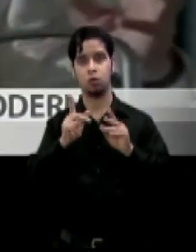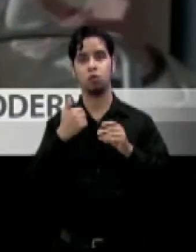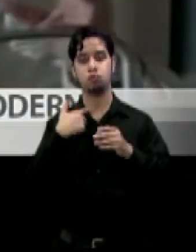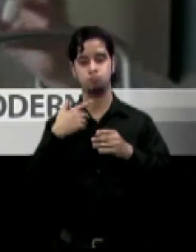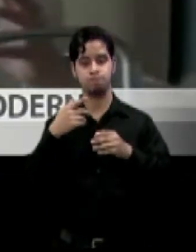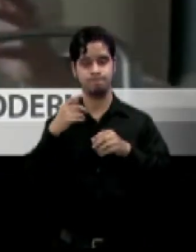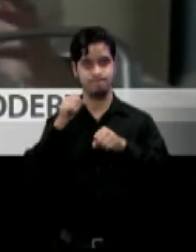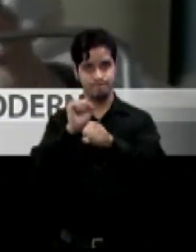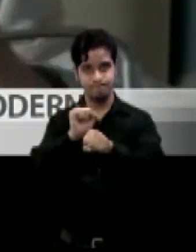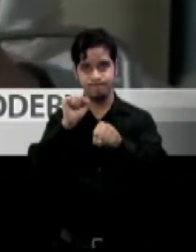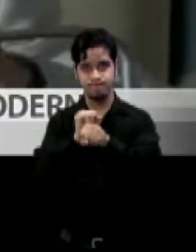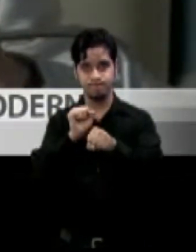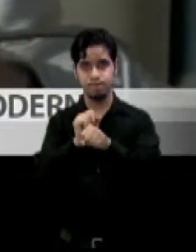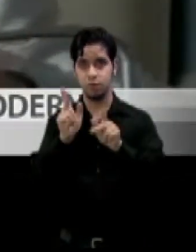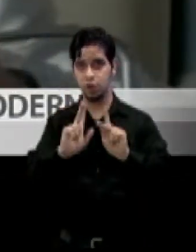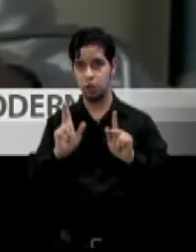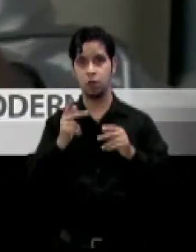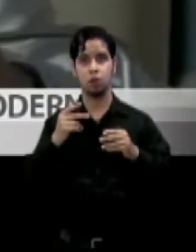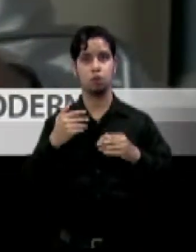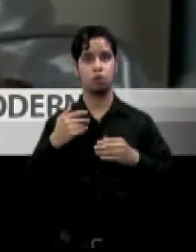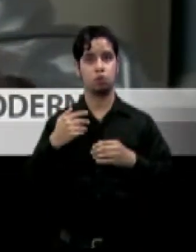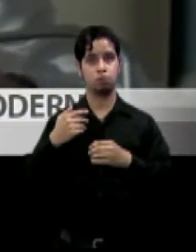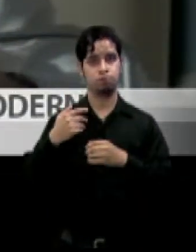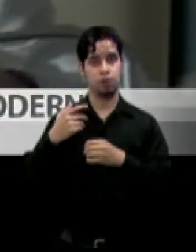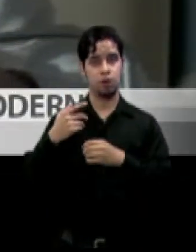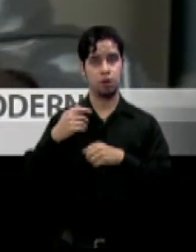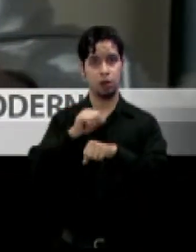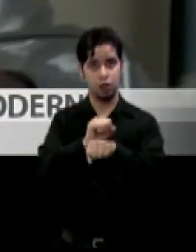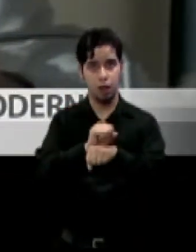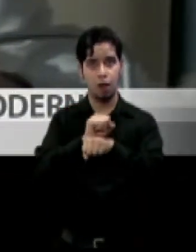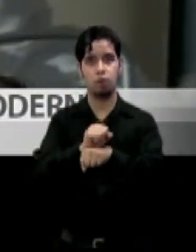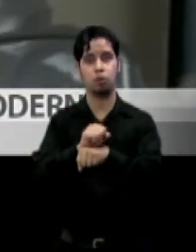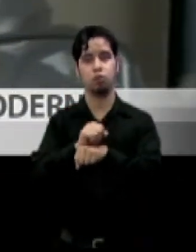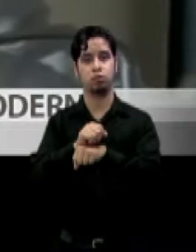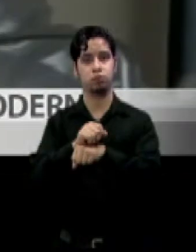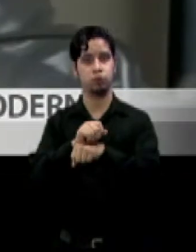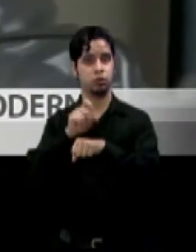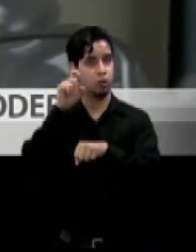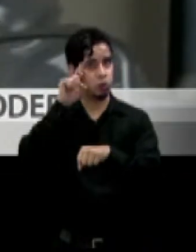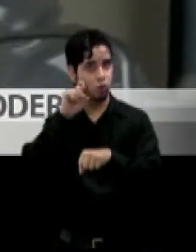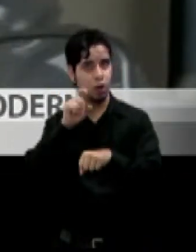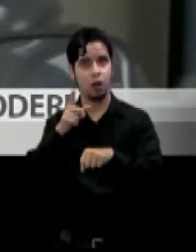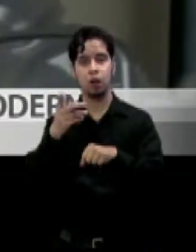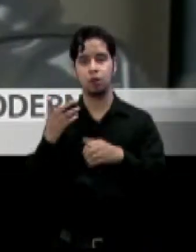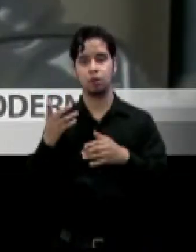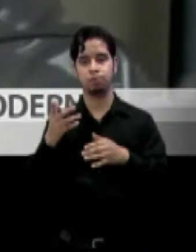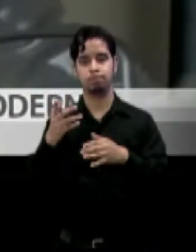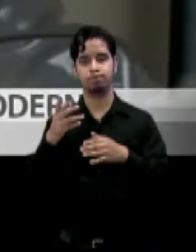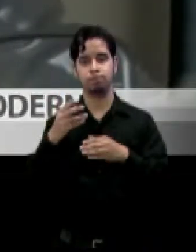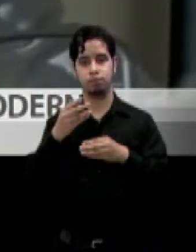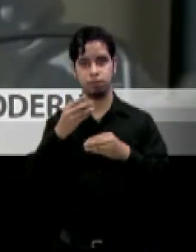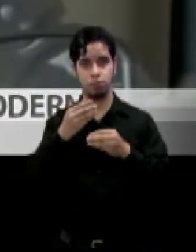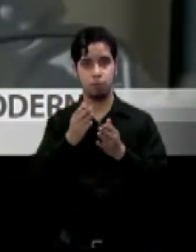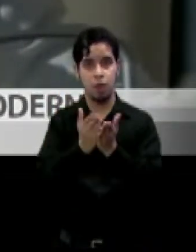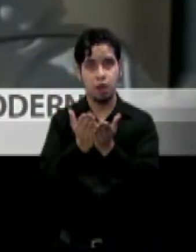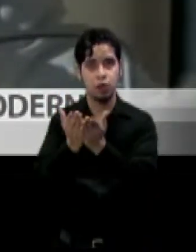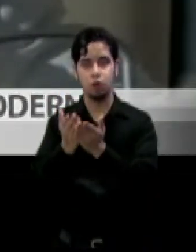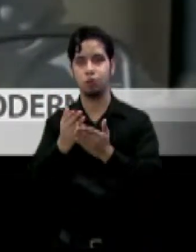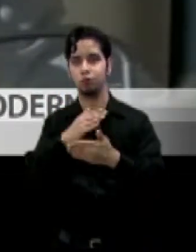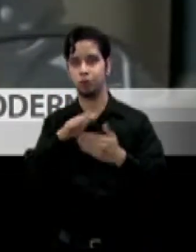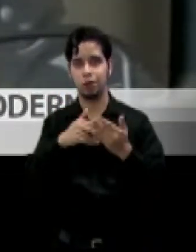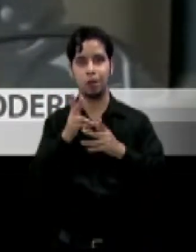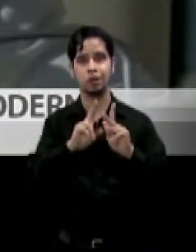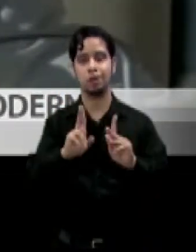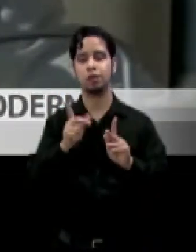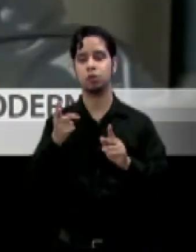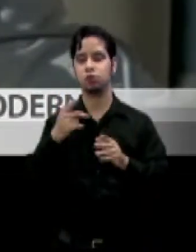laboralmente, soldados, mendigos, esclavos sexuales y víctimas de tráfico de órganos. Pidió a los empresarios que se aseguraran de que